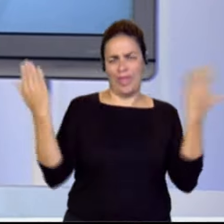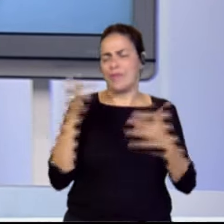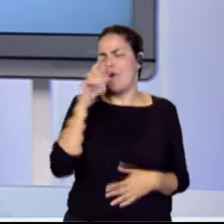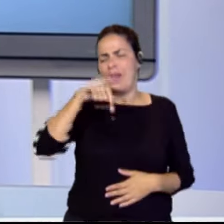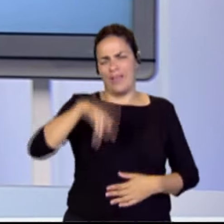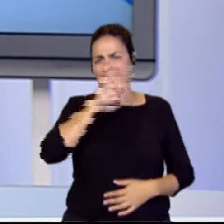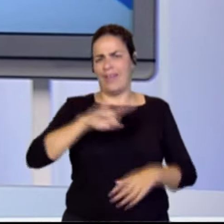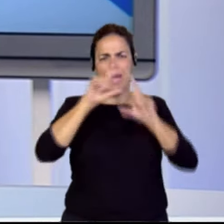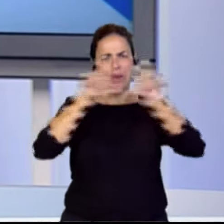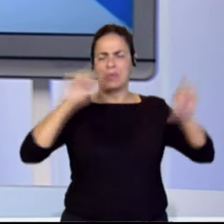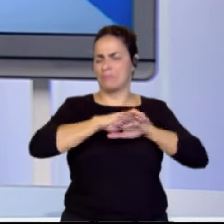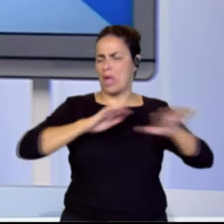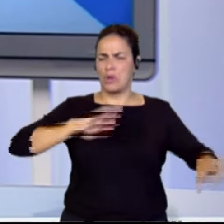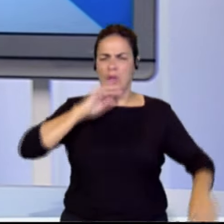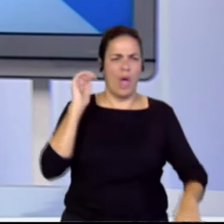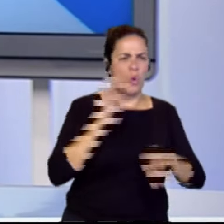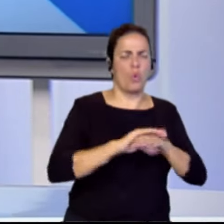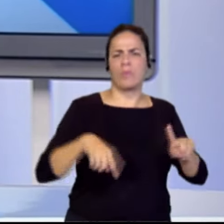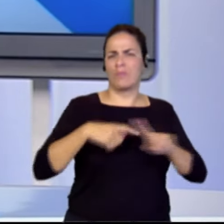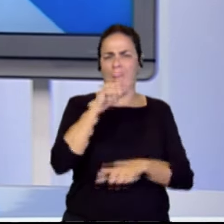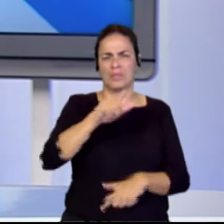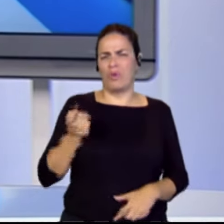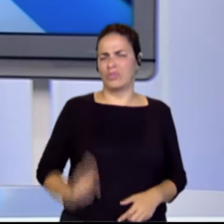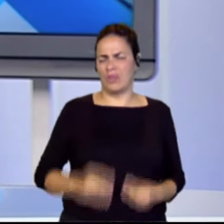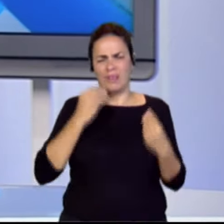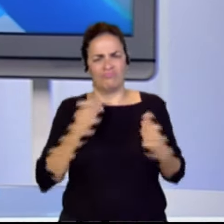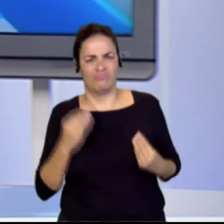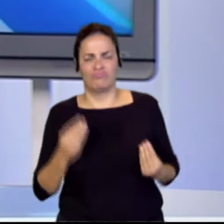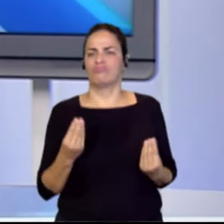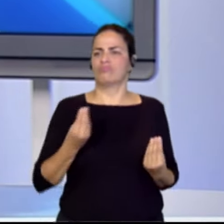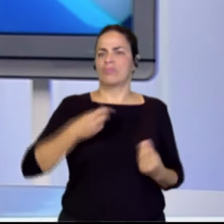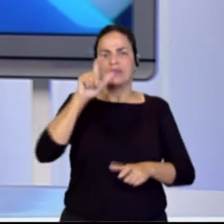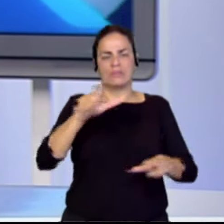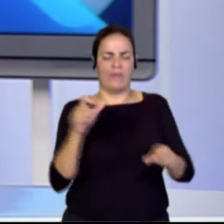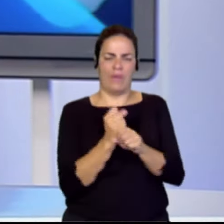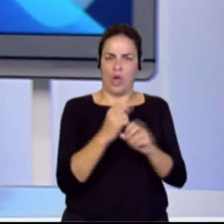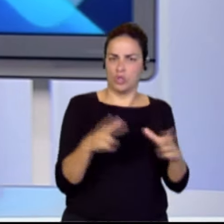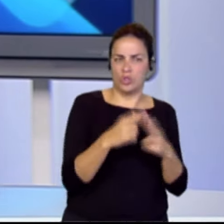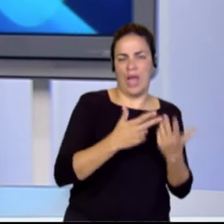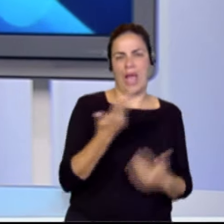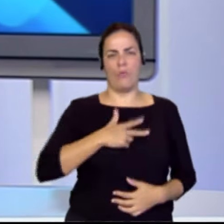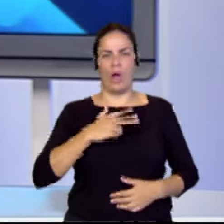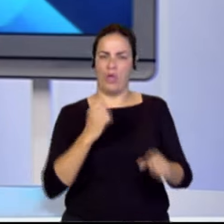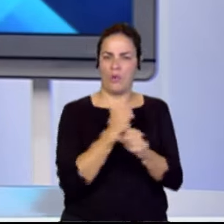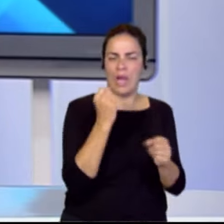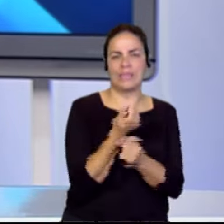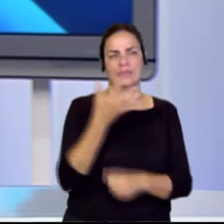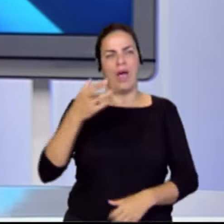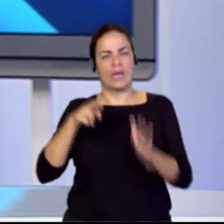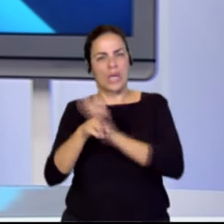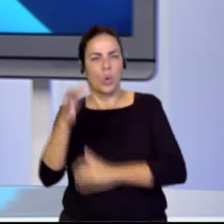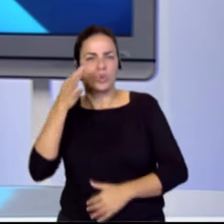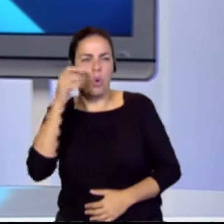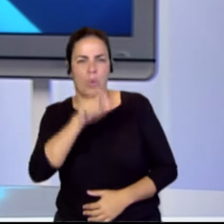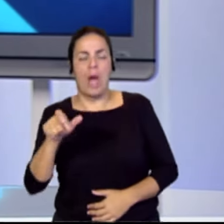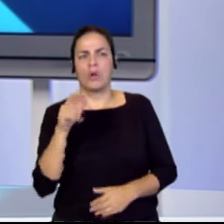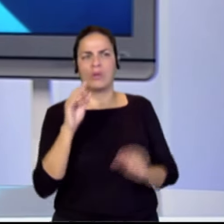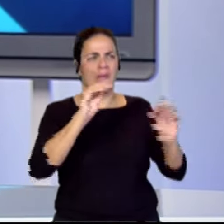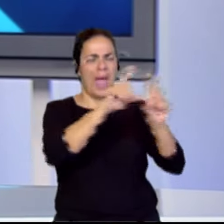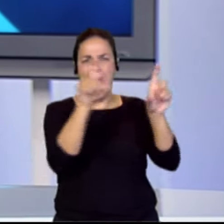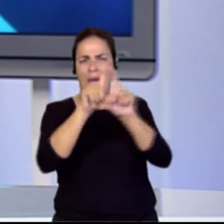cumplen y existen muy buenos profesionales rados sociales abogados istas recursos humanos de las empresas que cumplen la